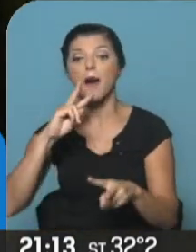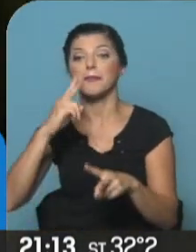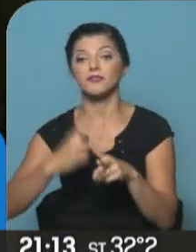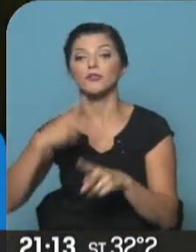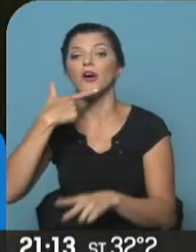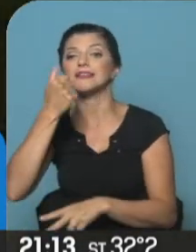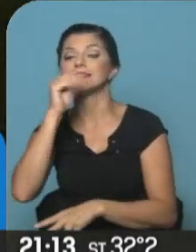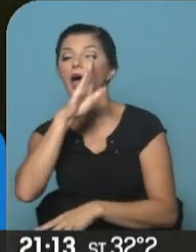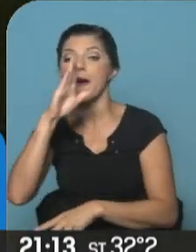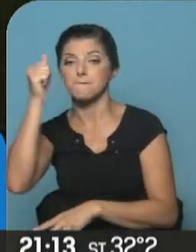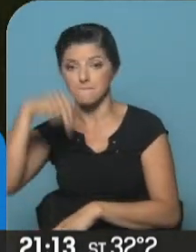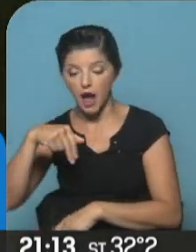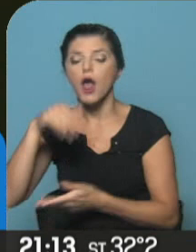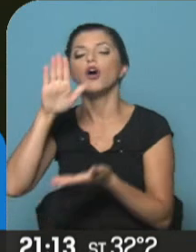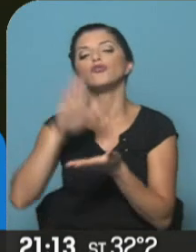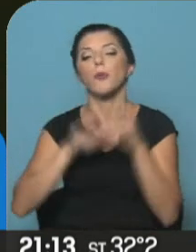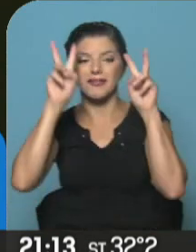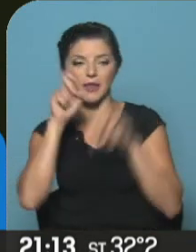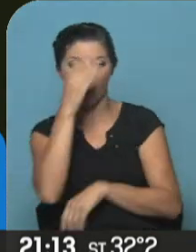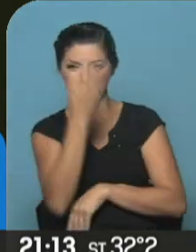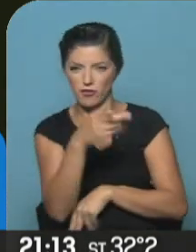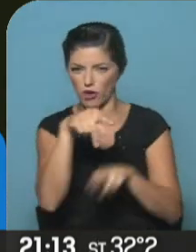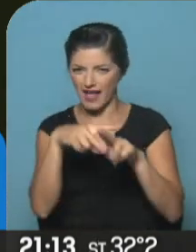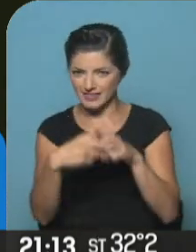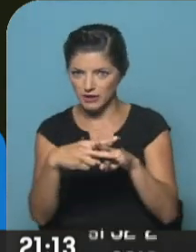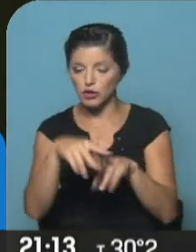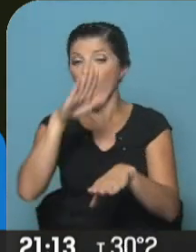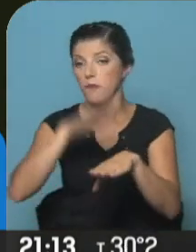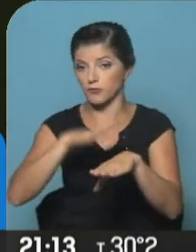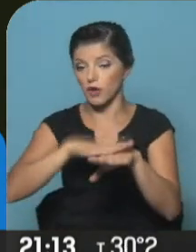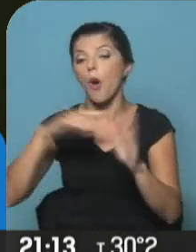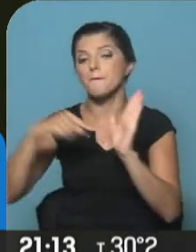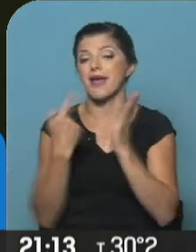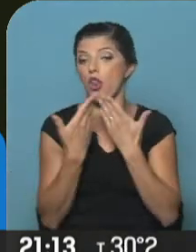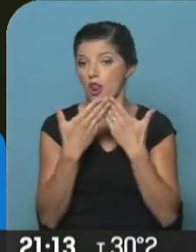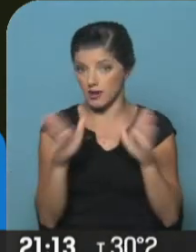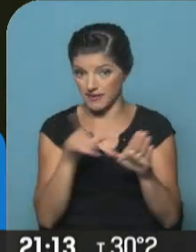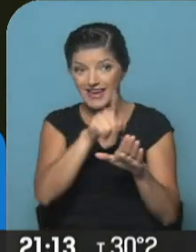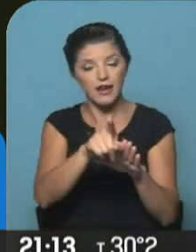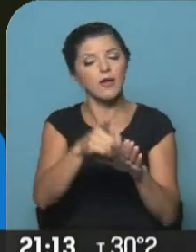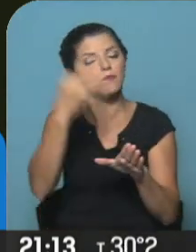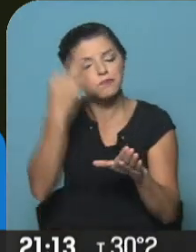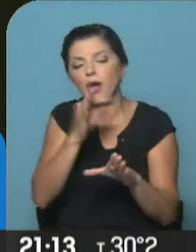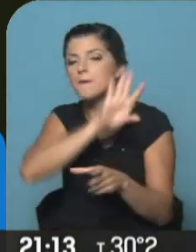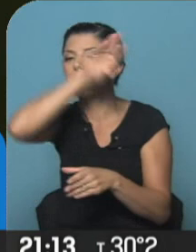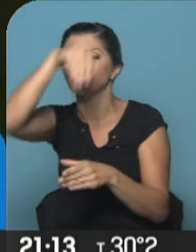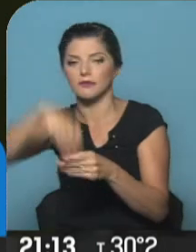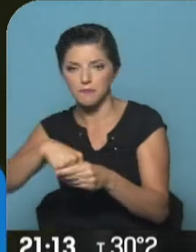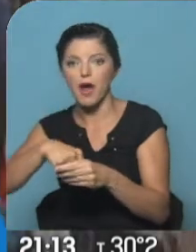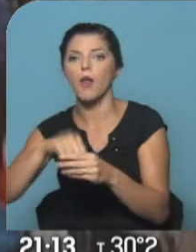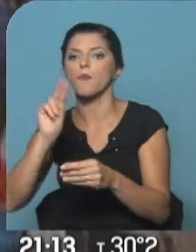al procesamiento sin prisión preventiva de Diego Lagomarsino como partícipe necesario en la muerte del fiscal